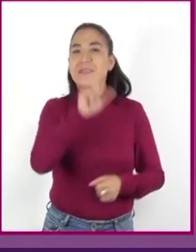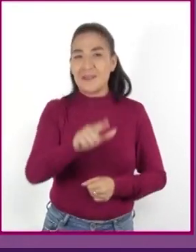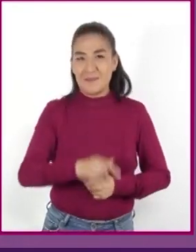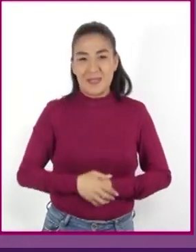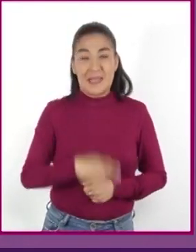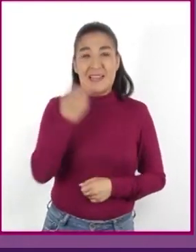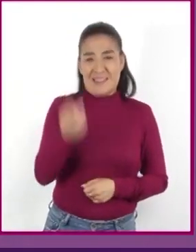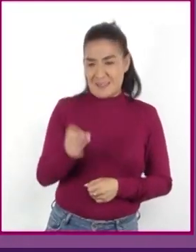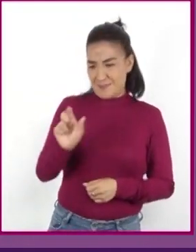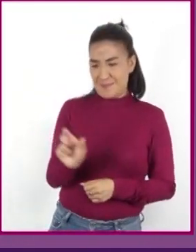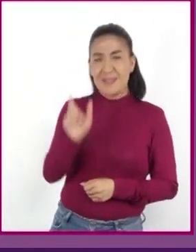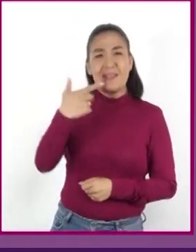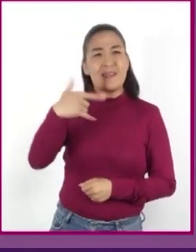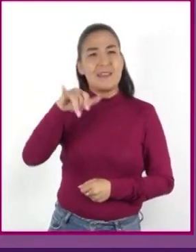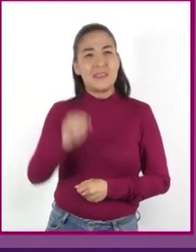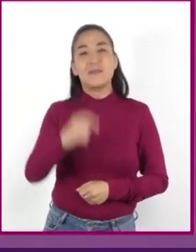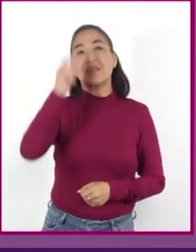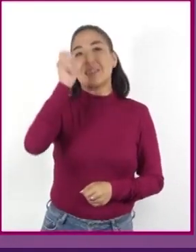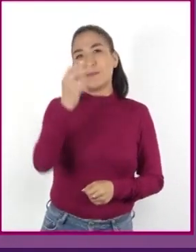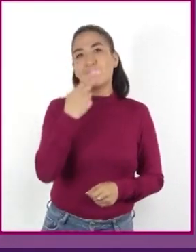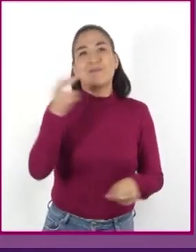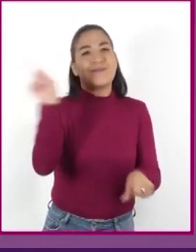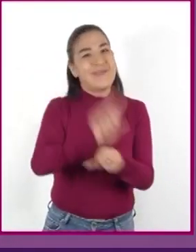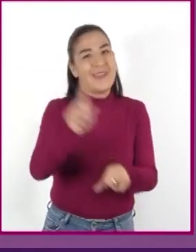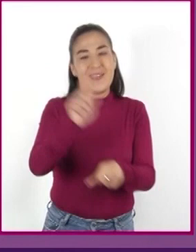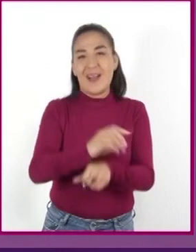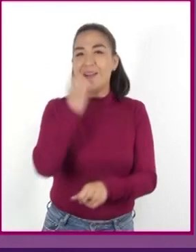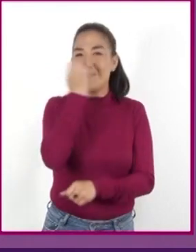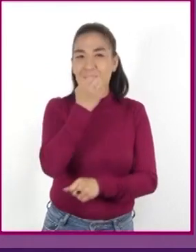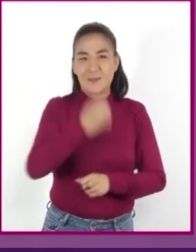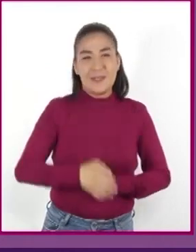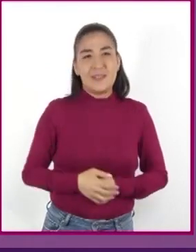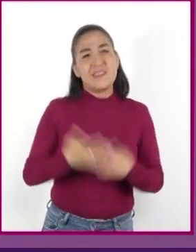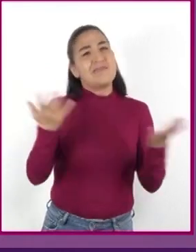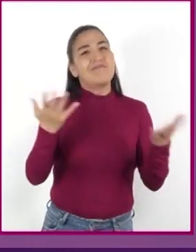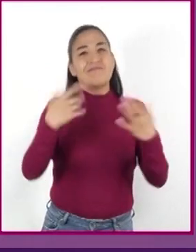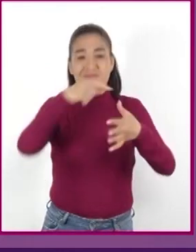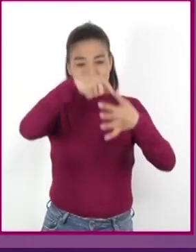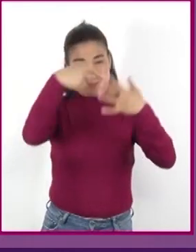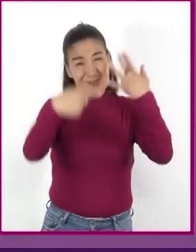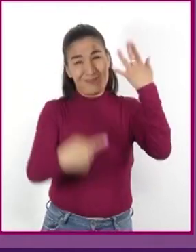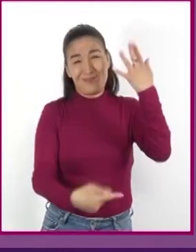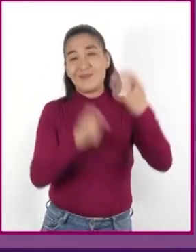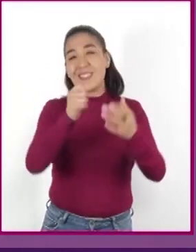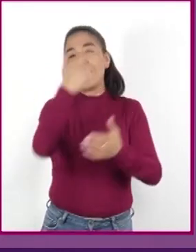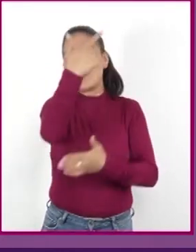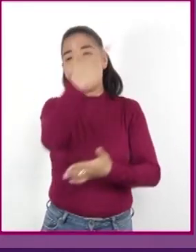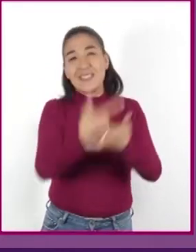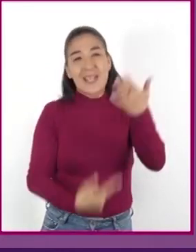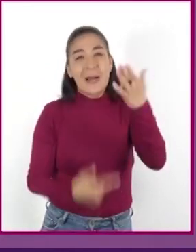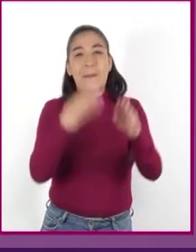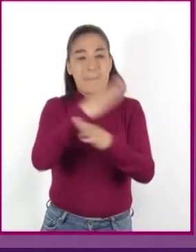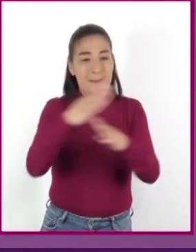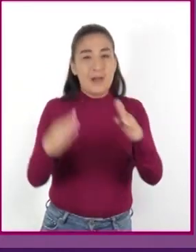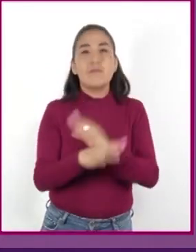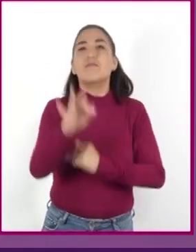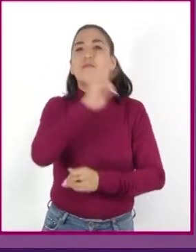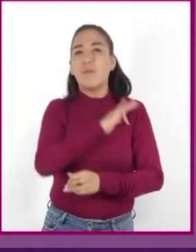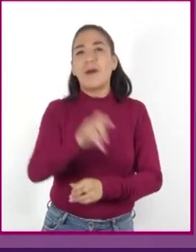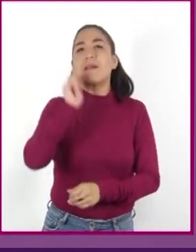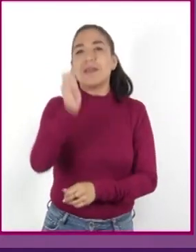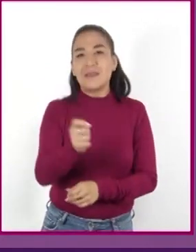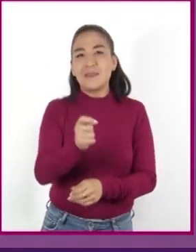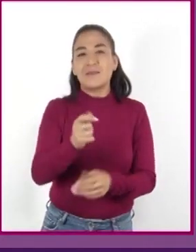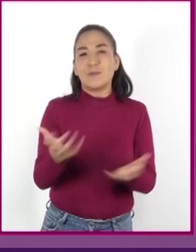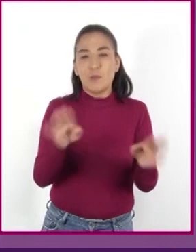pequeños utensilios que utilizamos a diario en la escuela. En fin, sería muy larga la lista de materiales que son posibles a partir